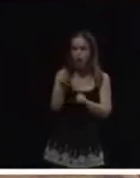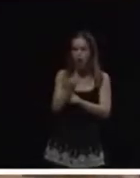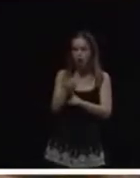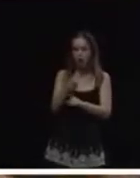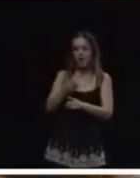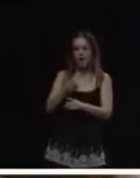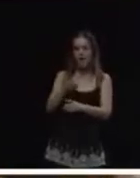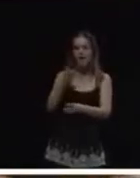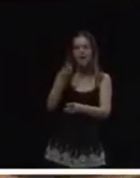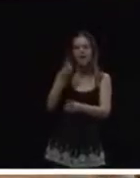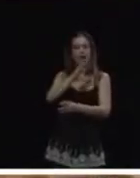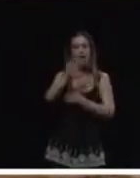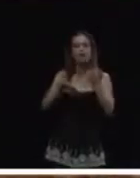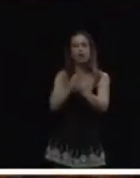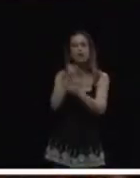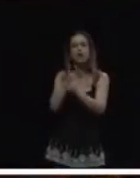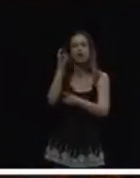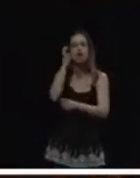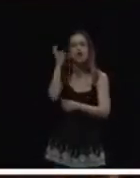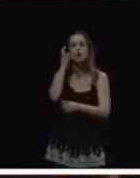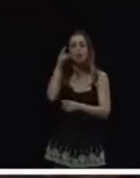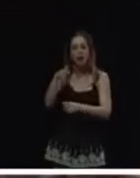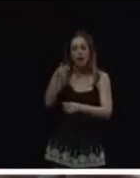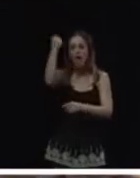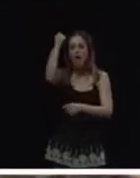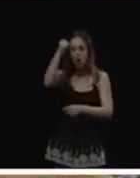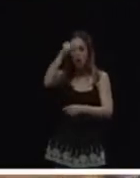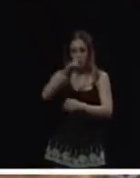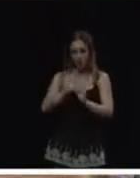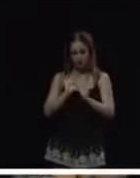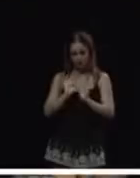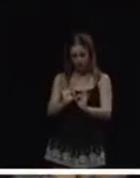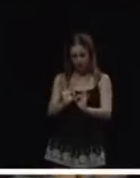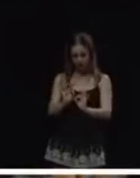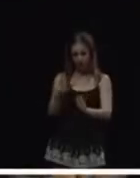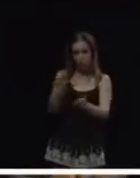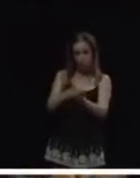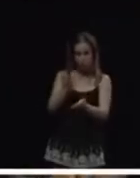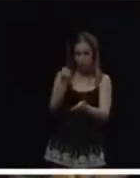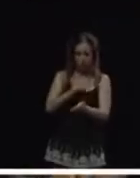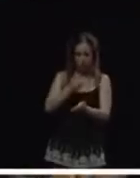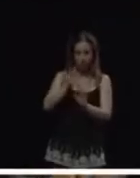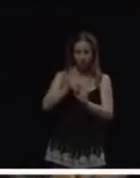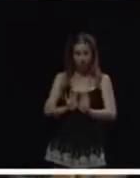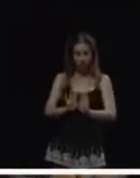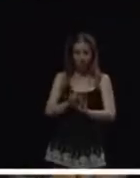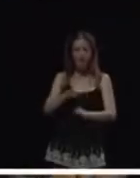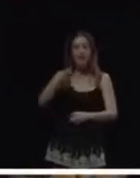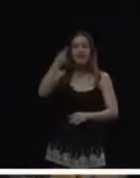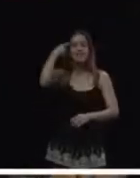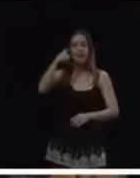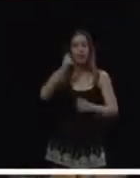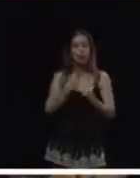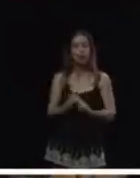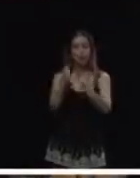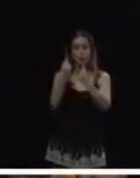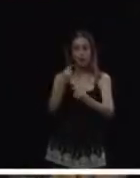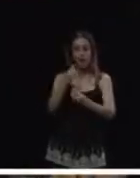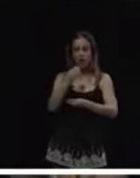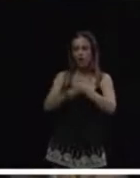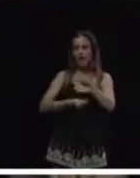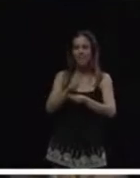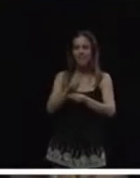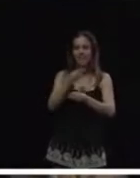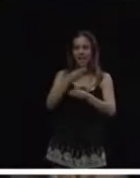¿Sabéis Lo primero que ha hecho el Partido Popular en las